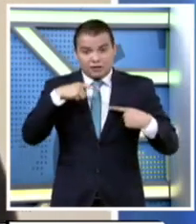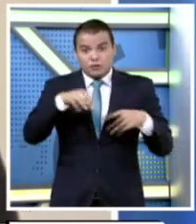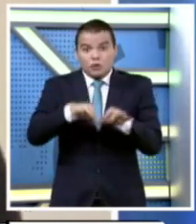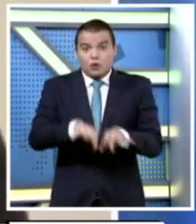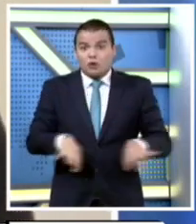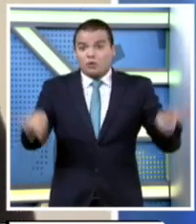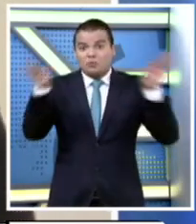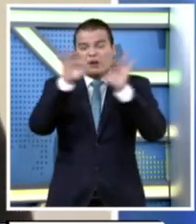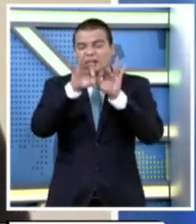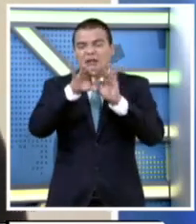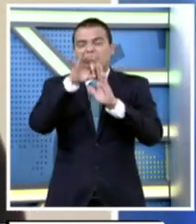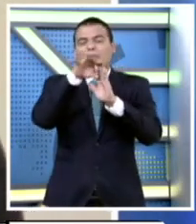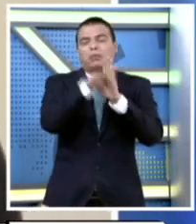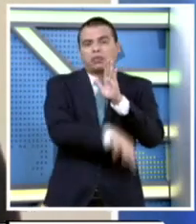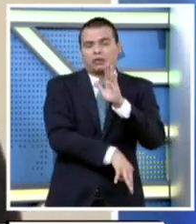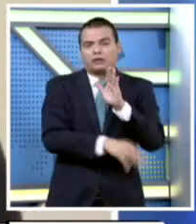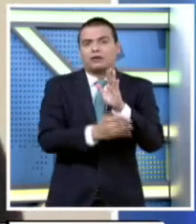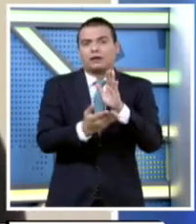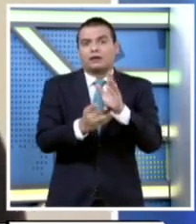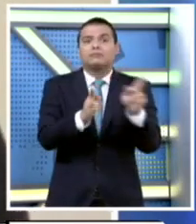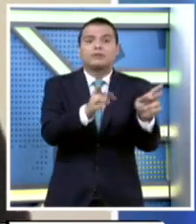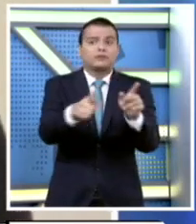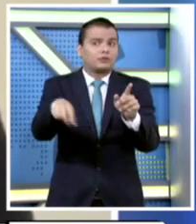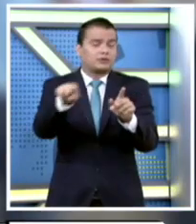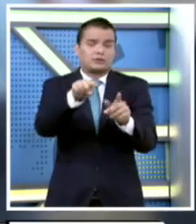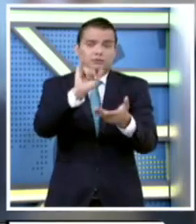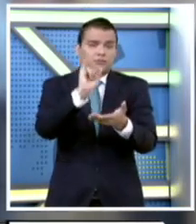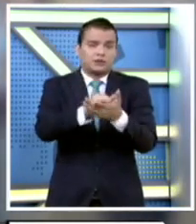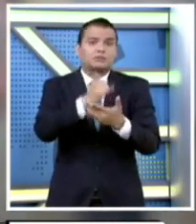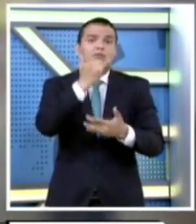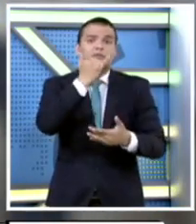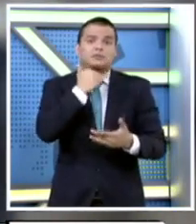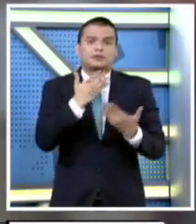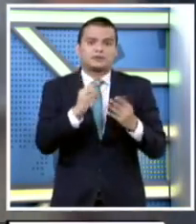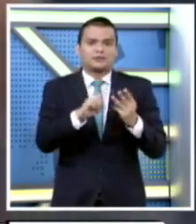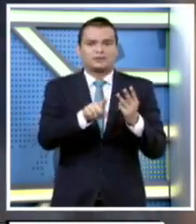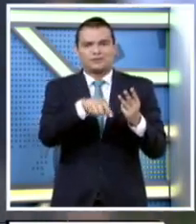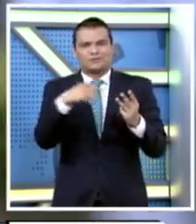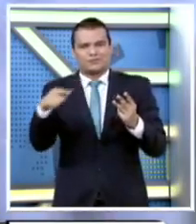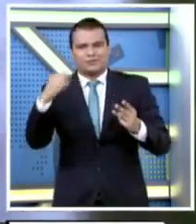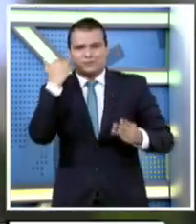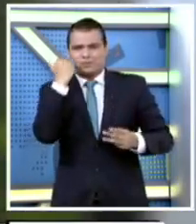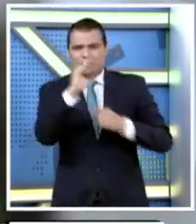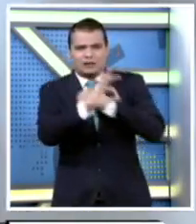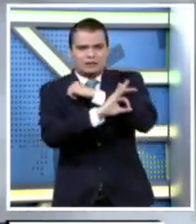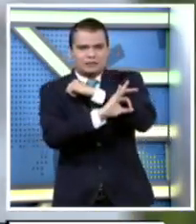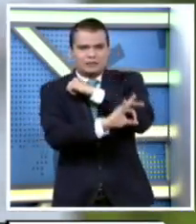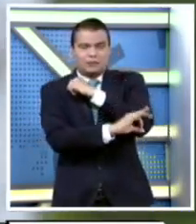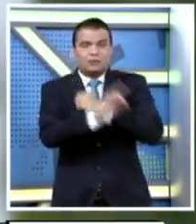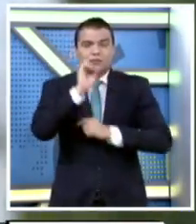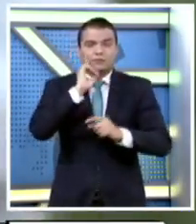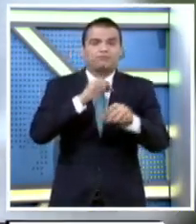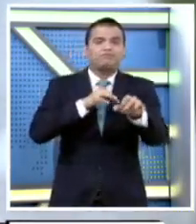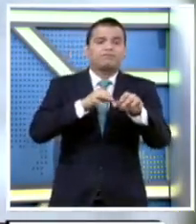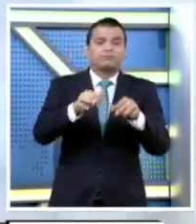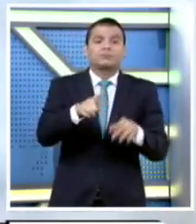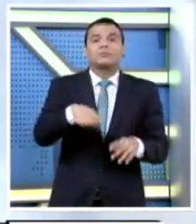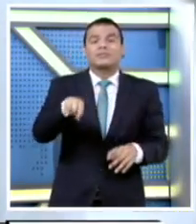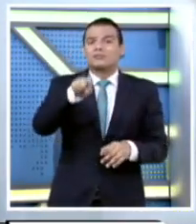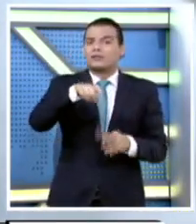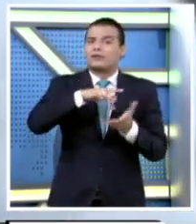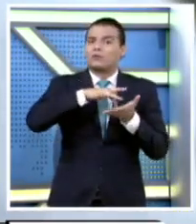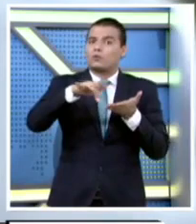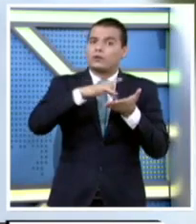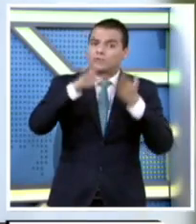del precipicio, lleva a que muchas personas se comporten de esta manera. La psicóloga Durán hizo énfasis en que este tipo de personas reciba un tratamiento